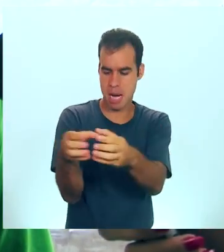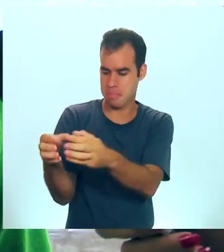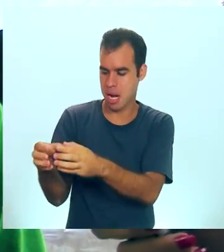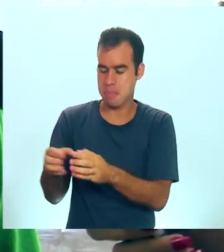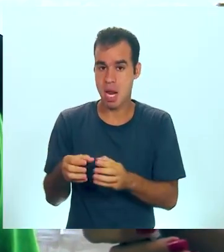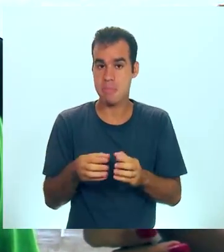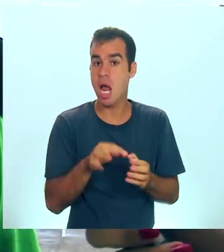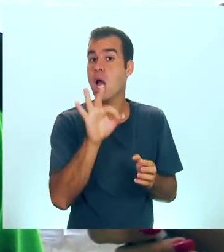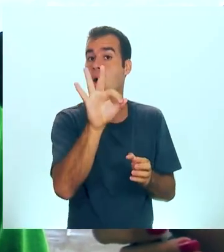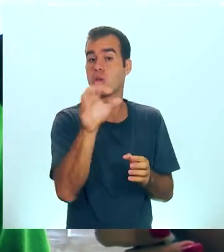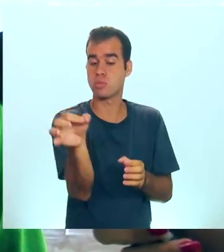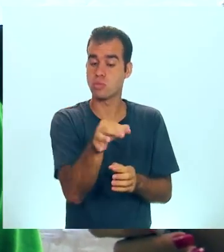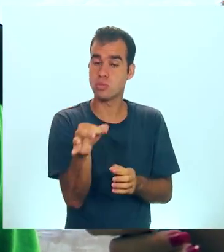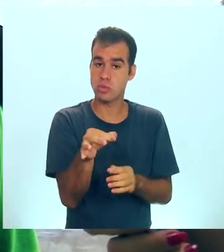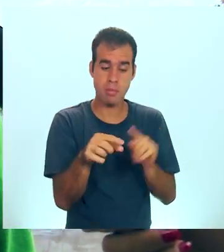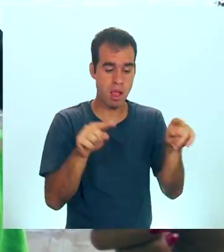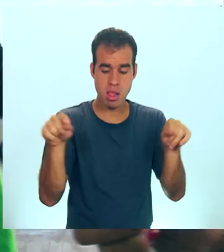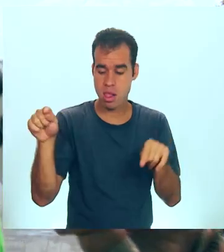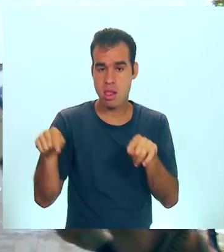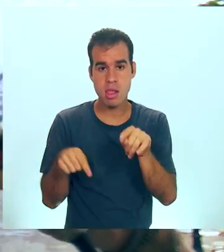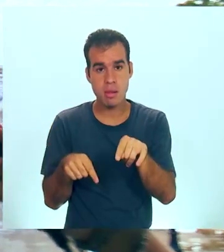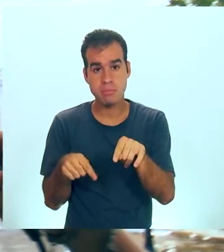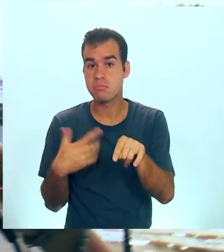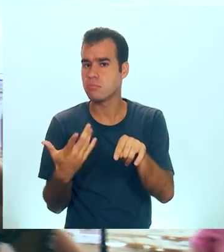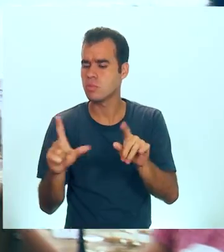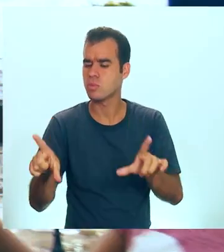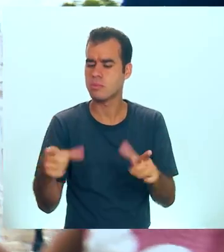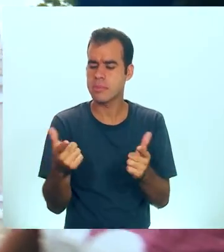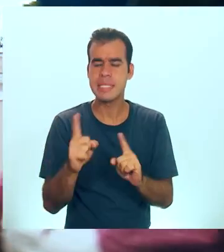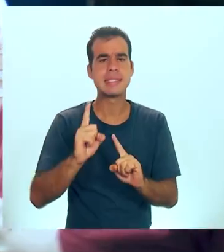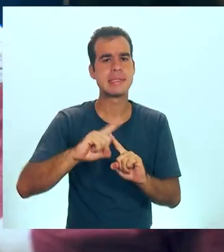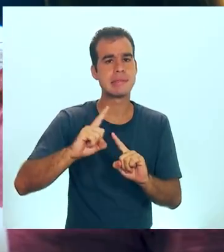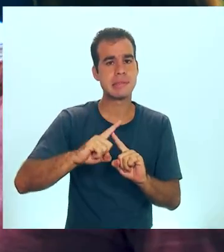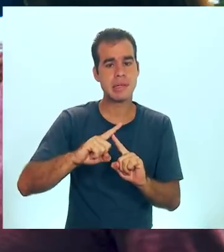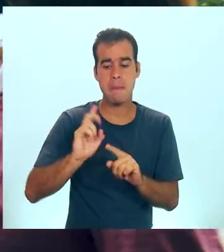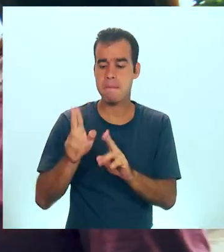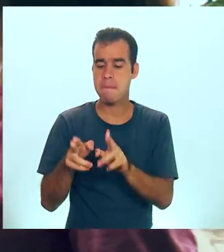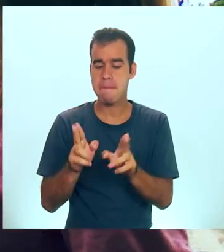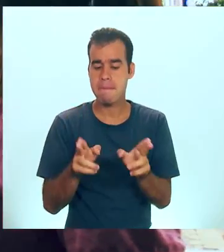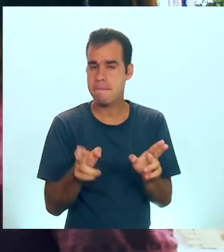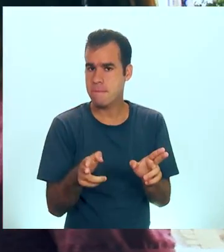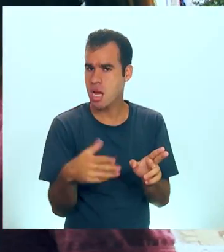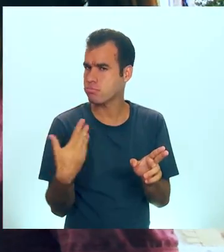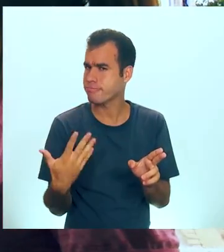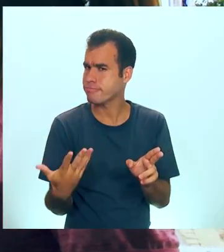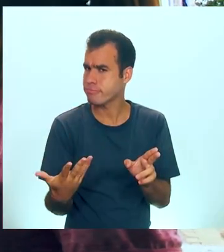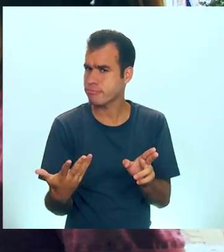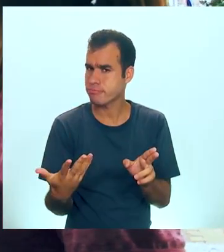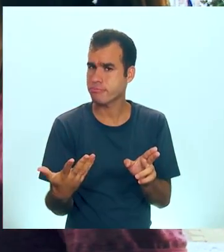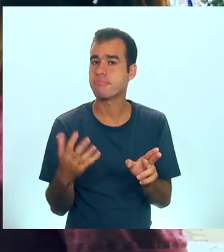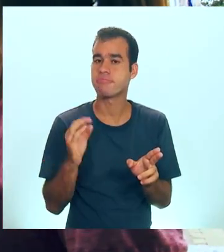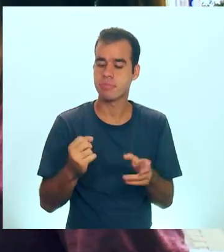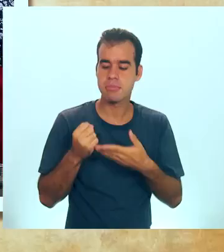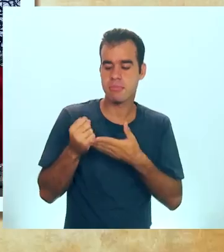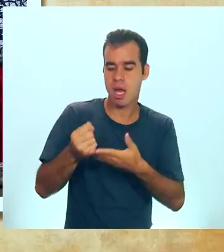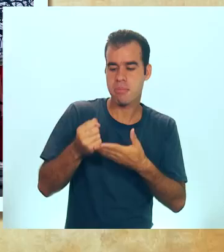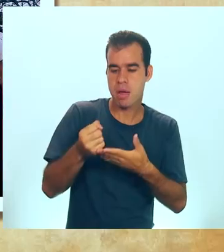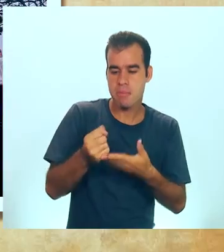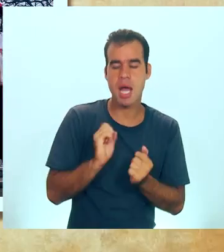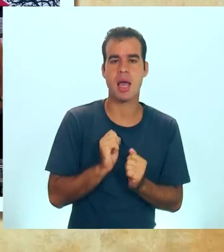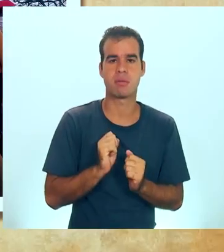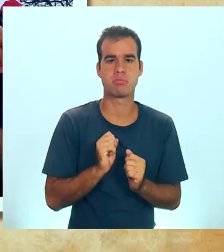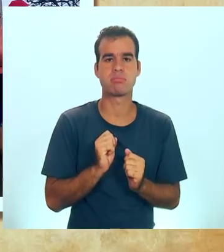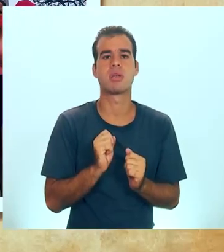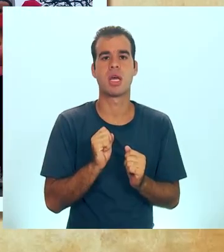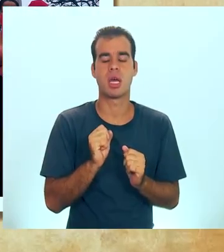8 municipios del territorio para cumplir tareas relacionadas con el apoyo al orden interior,